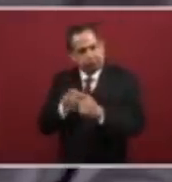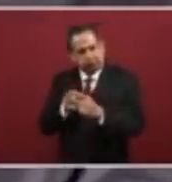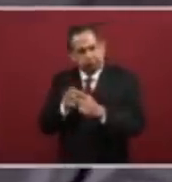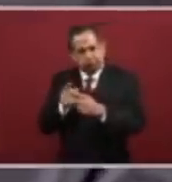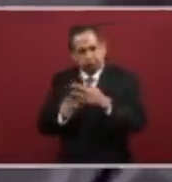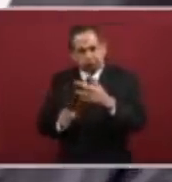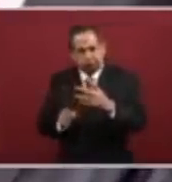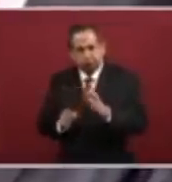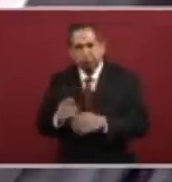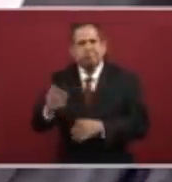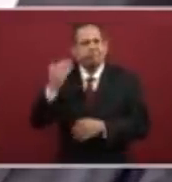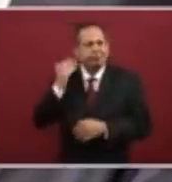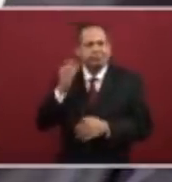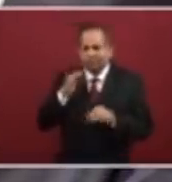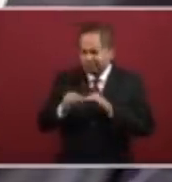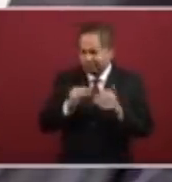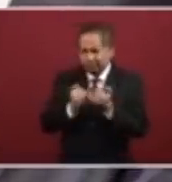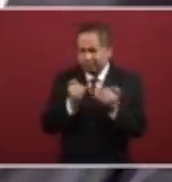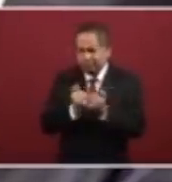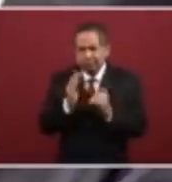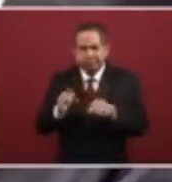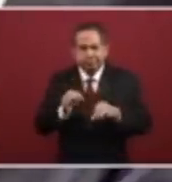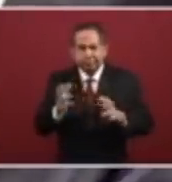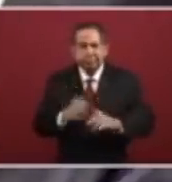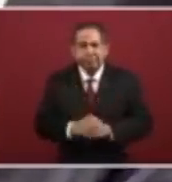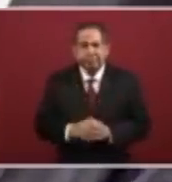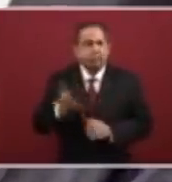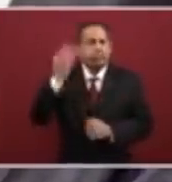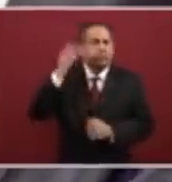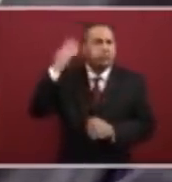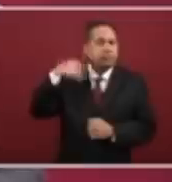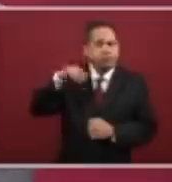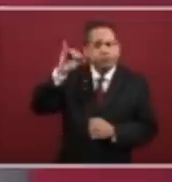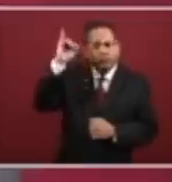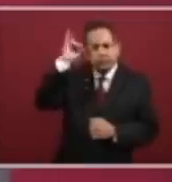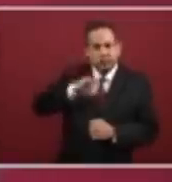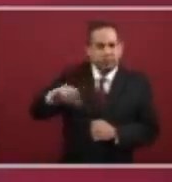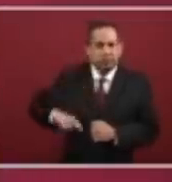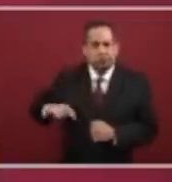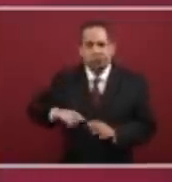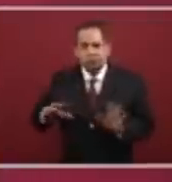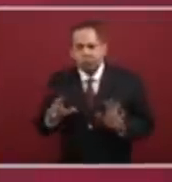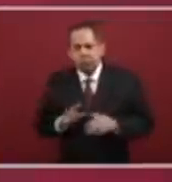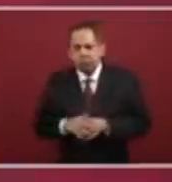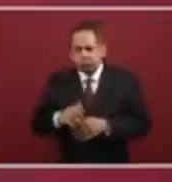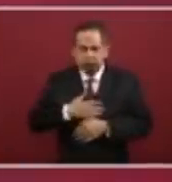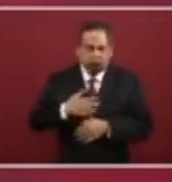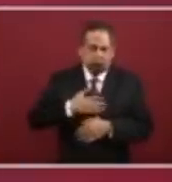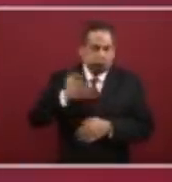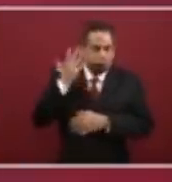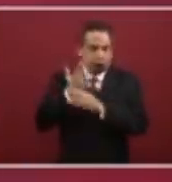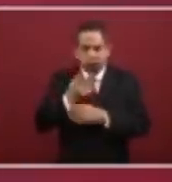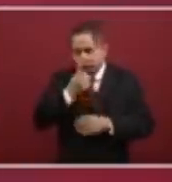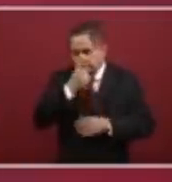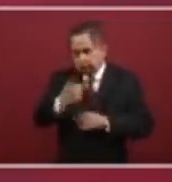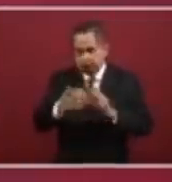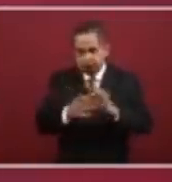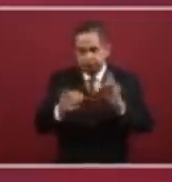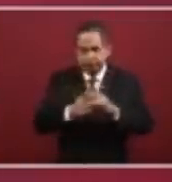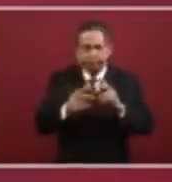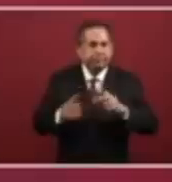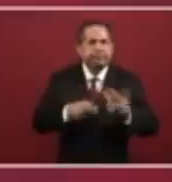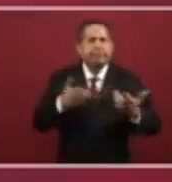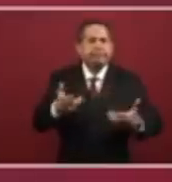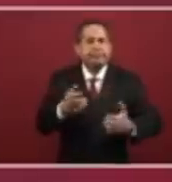Ya lo hemos hecho. Cuando fui jefe de gobierno, dije que íbamos a